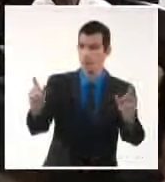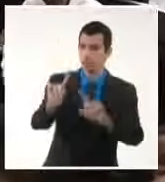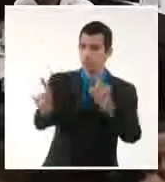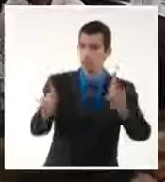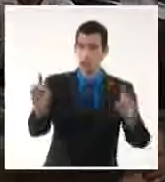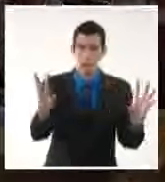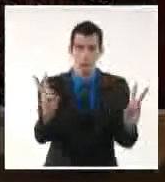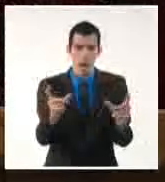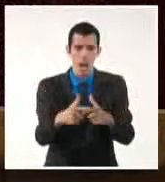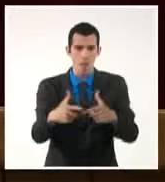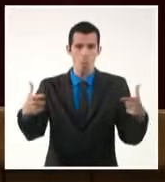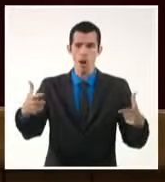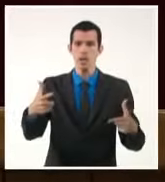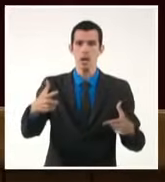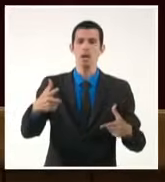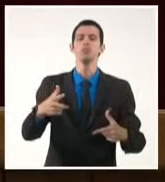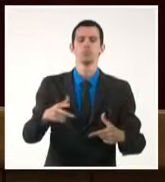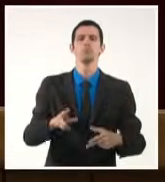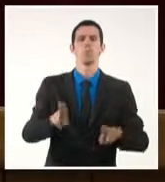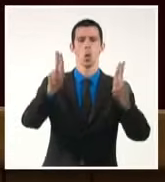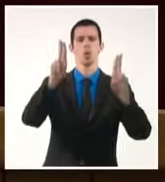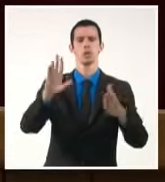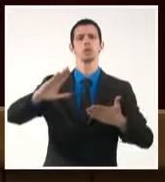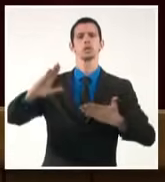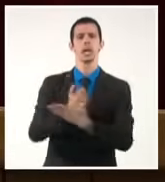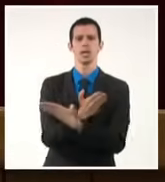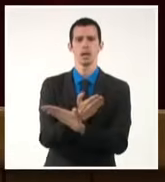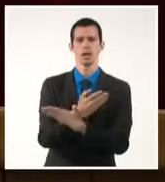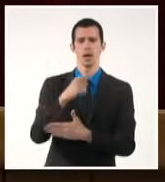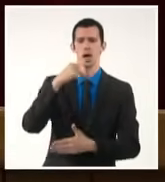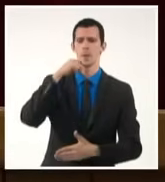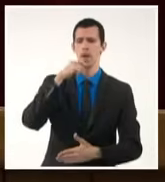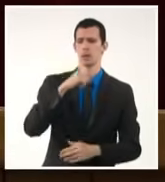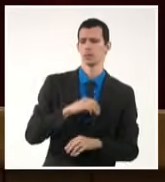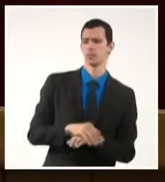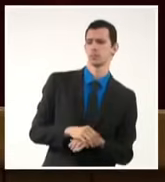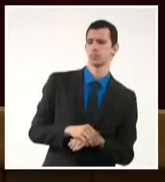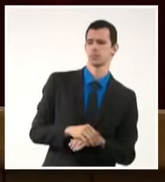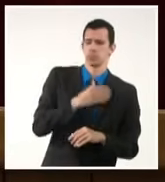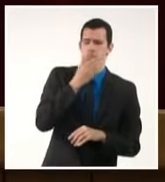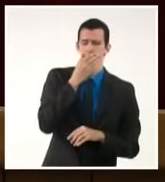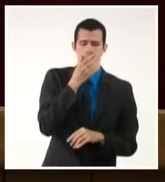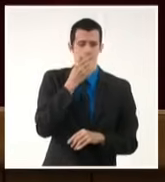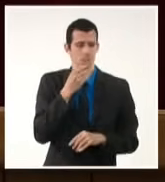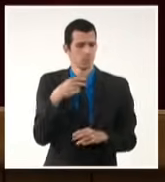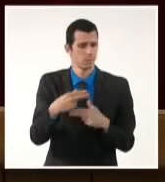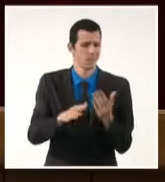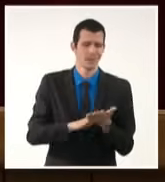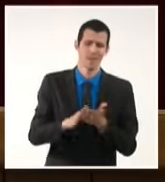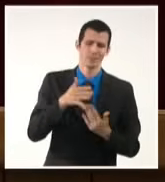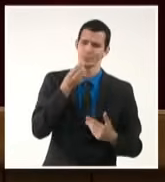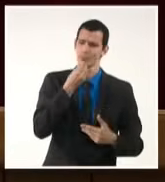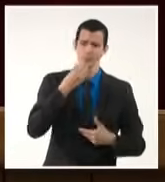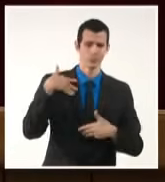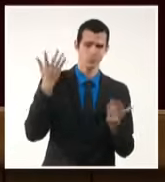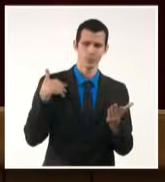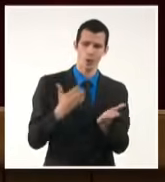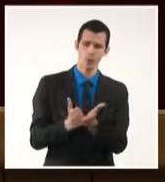mundial y mantiene su criminal política, la cual justifica desde una construcción discursiva de doble